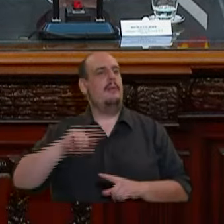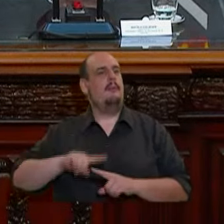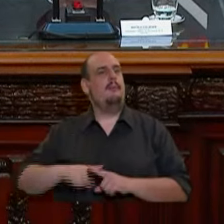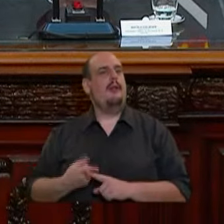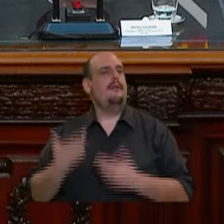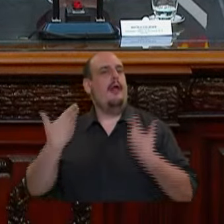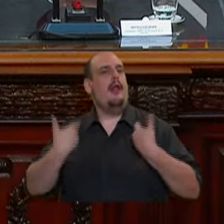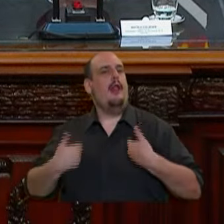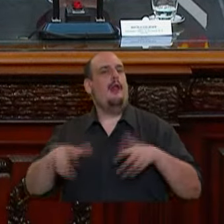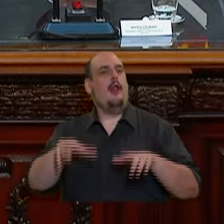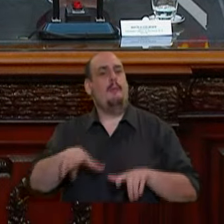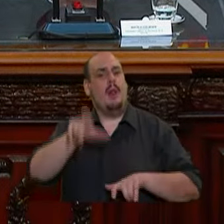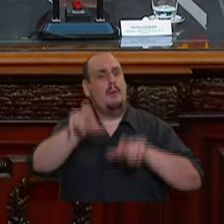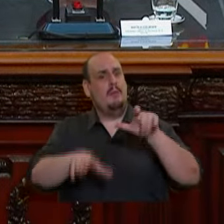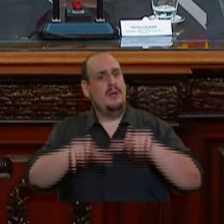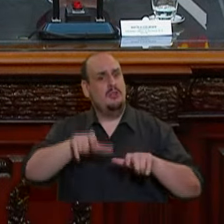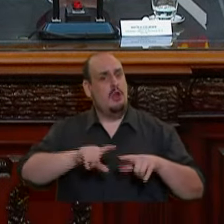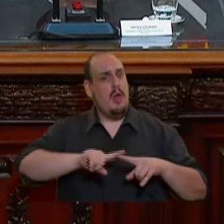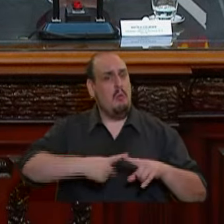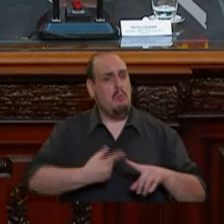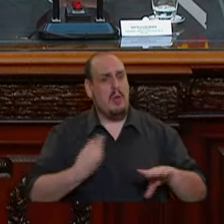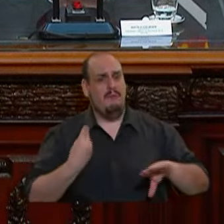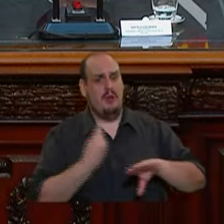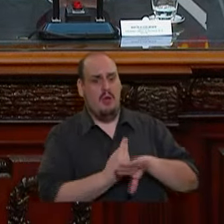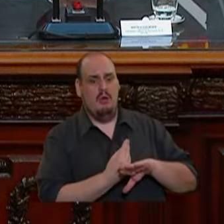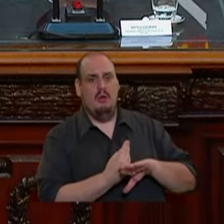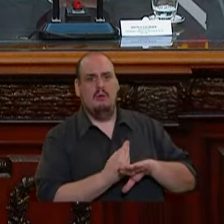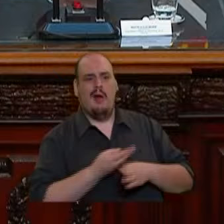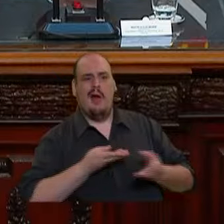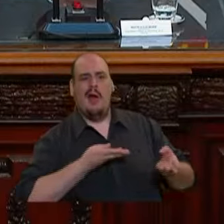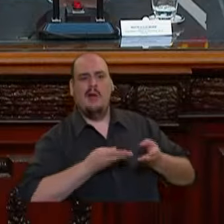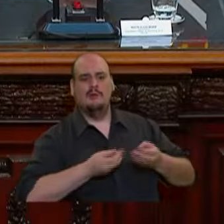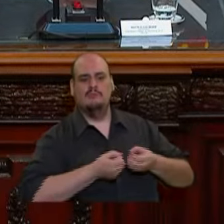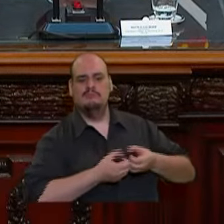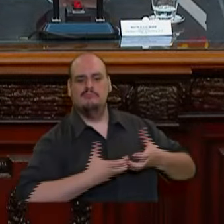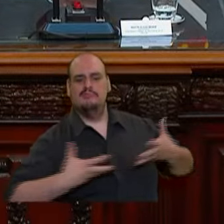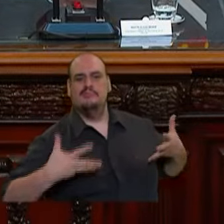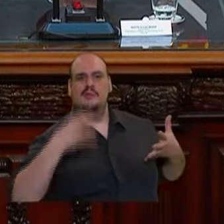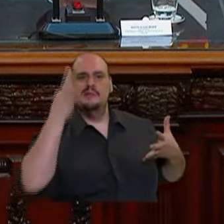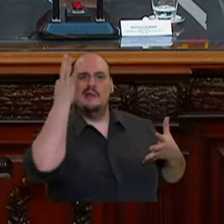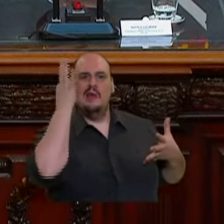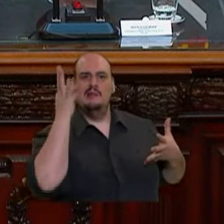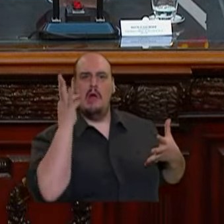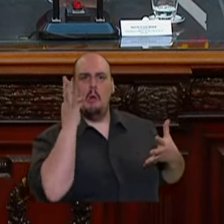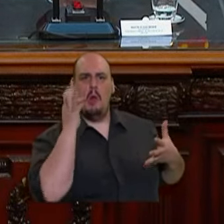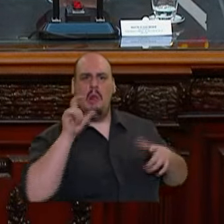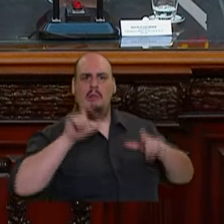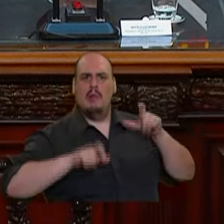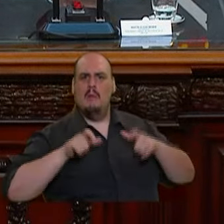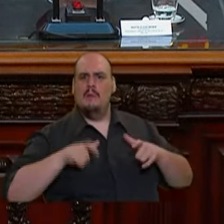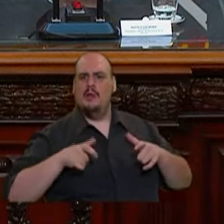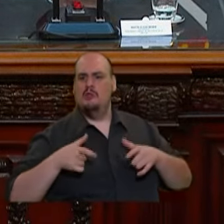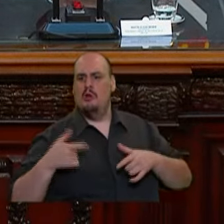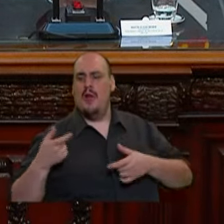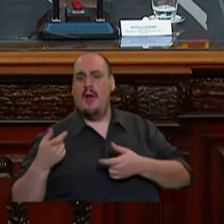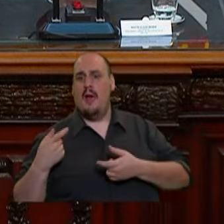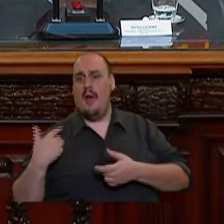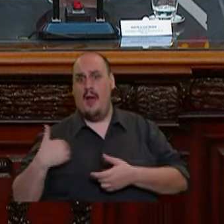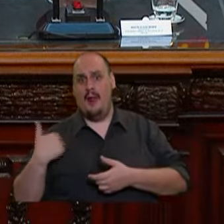los representantes del pueblo armen pymes de 30 o 40 asesores cada uno, dilapidando los recursos de los argentinos.